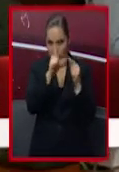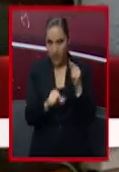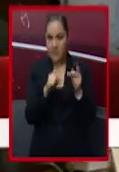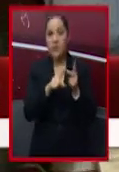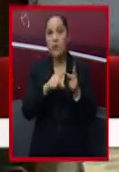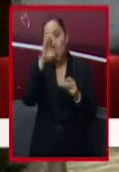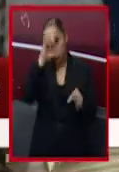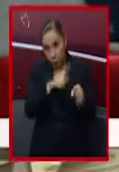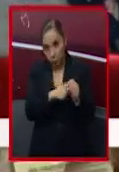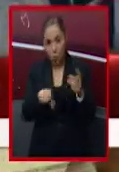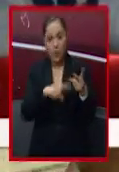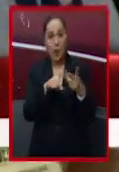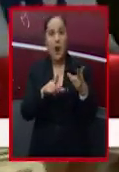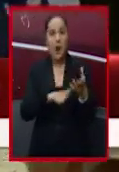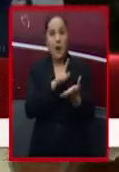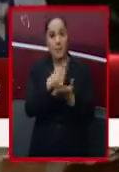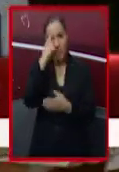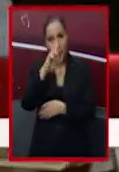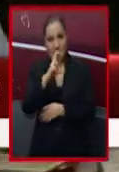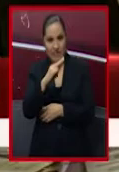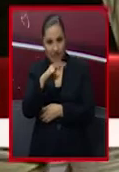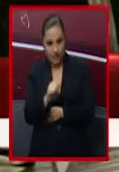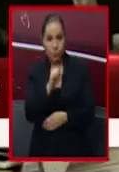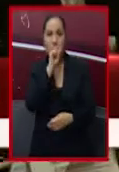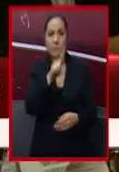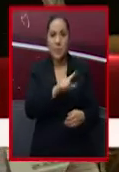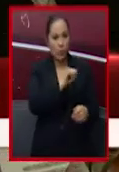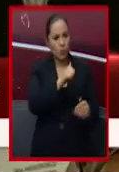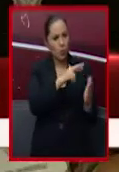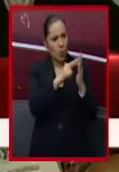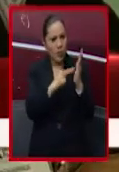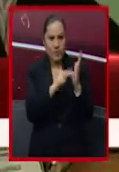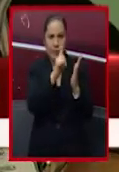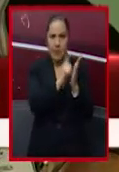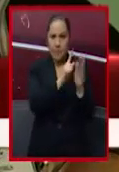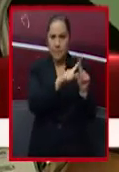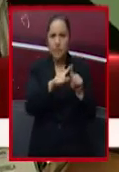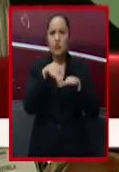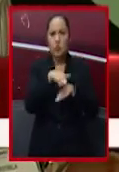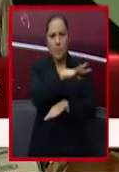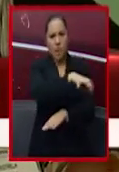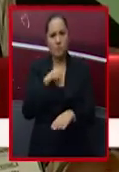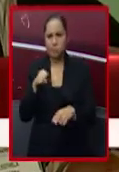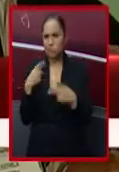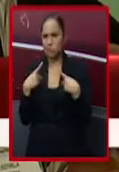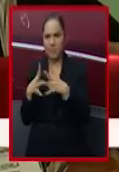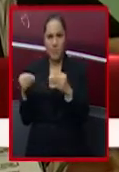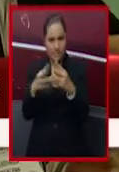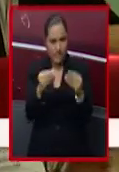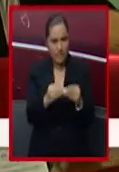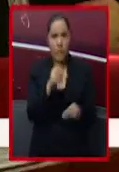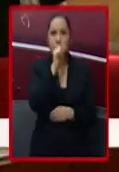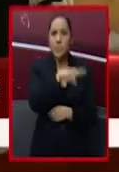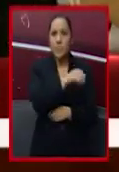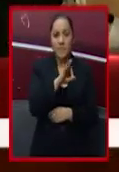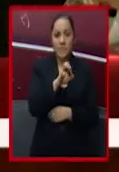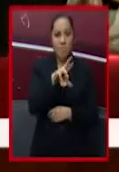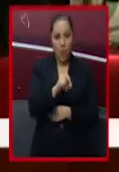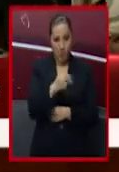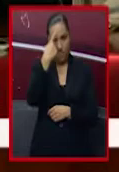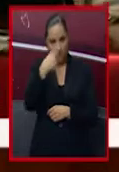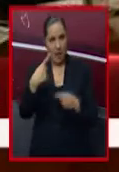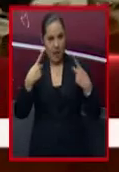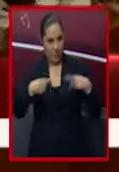archivos, así como las leyes secundarias en materia de desaparición de personas, reformas para la eliminación del fuero constitucional de funcionarios y